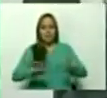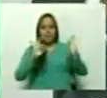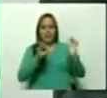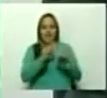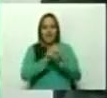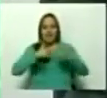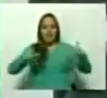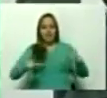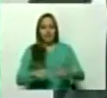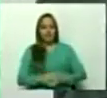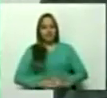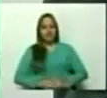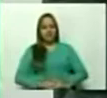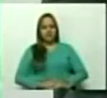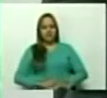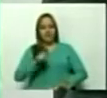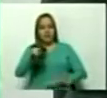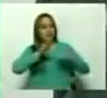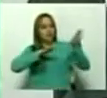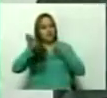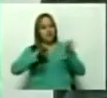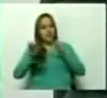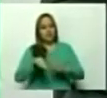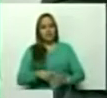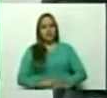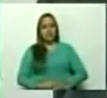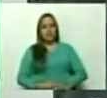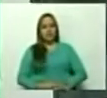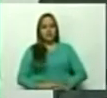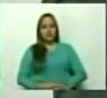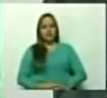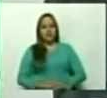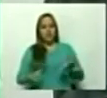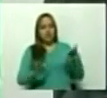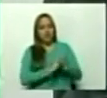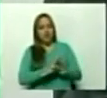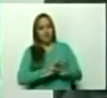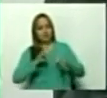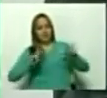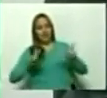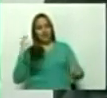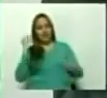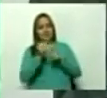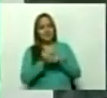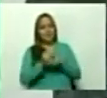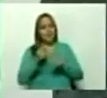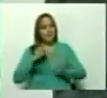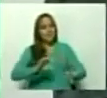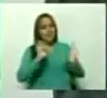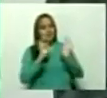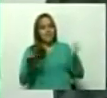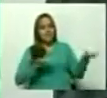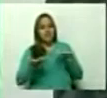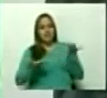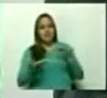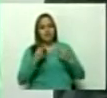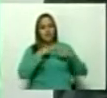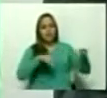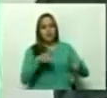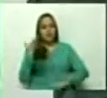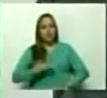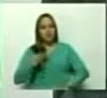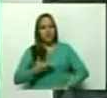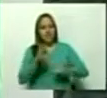libre, bueno, y bueno, turística por excelencia, y bueno, en todo ese marco los servicios públicos son fundamentales. El gobernador Víctor Clark, nuestro